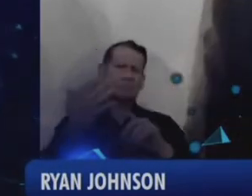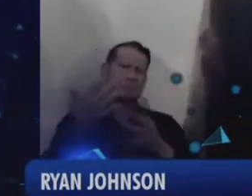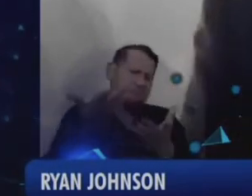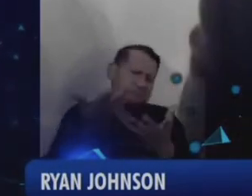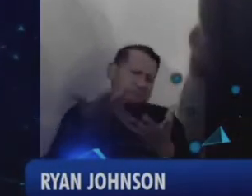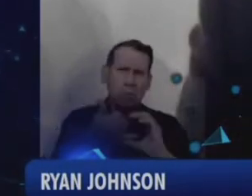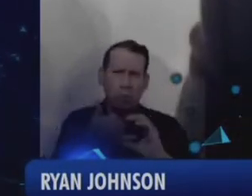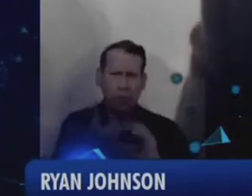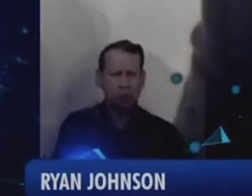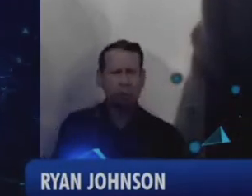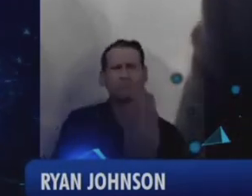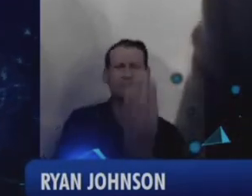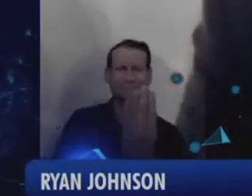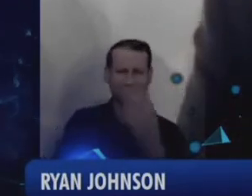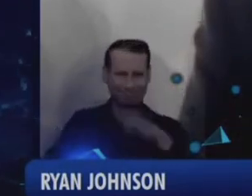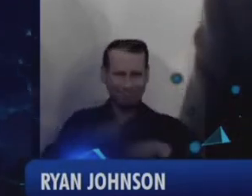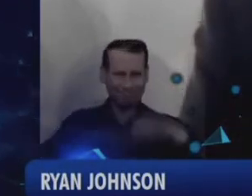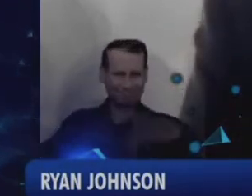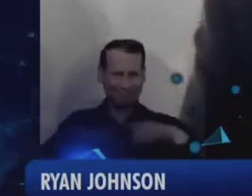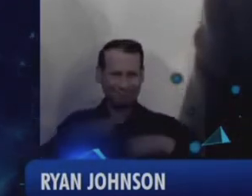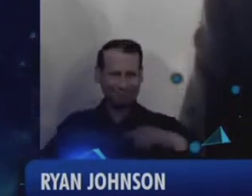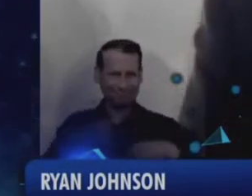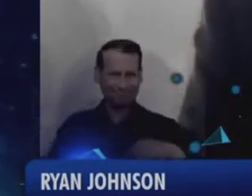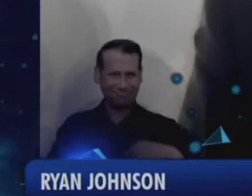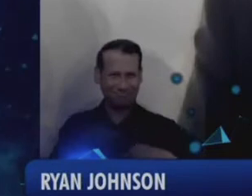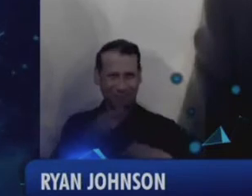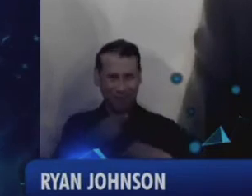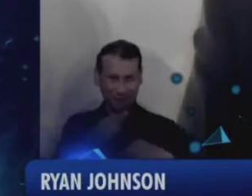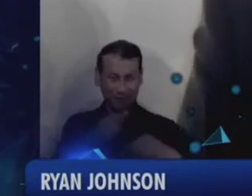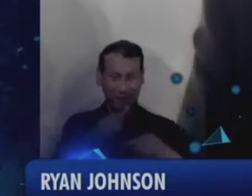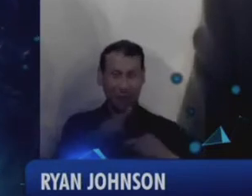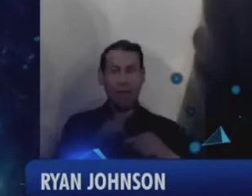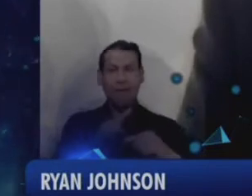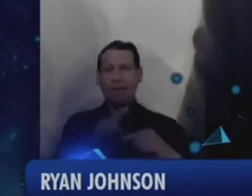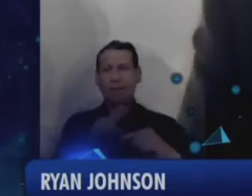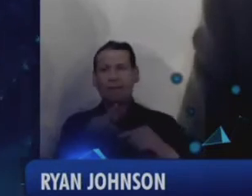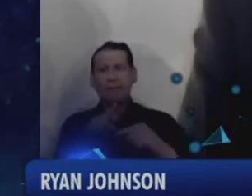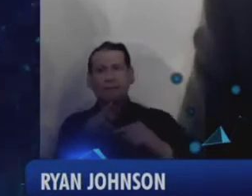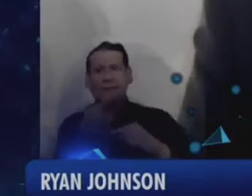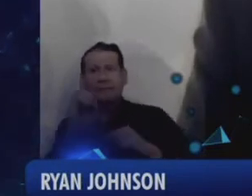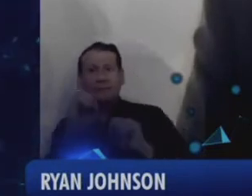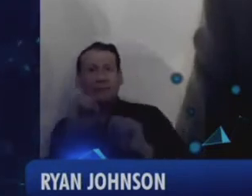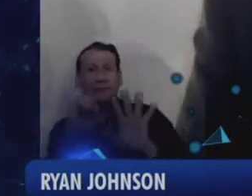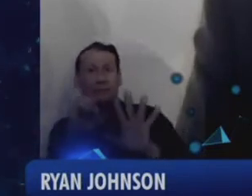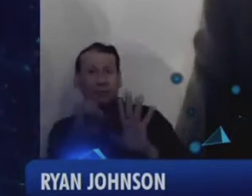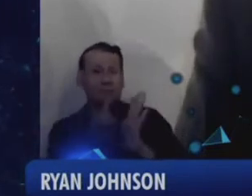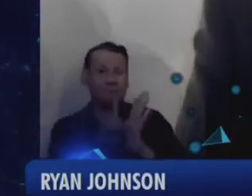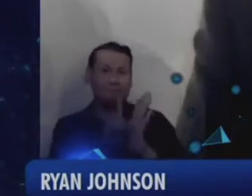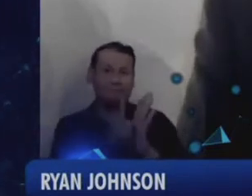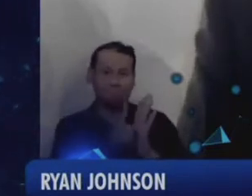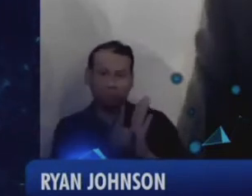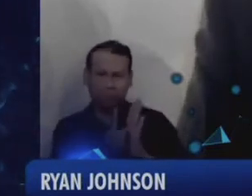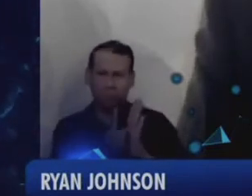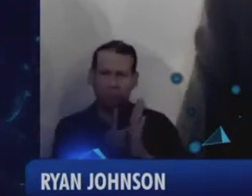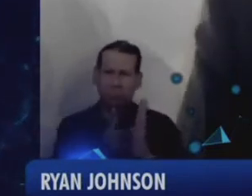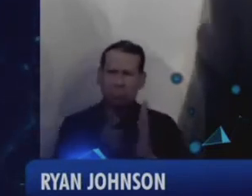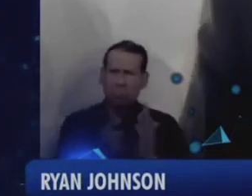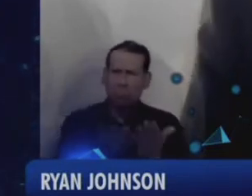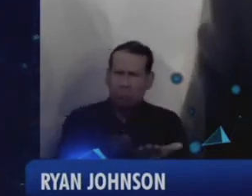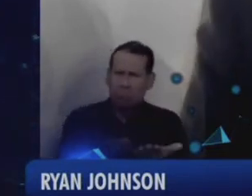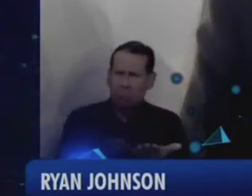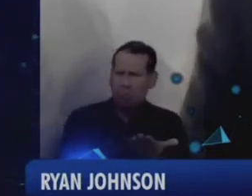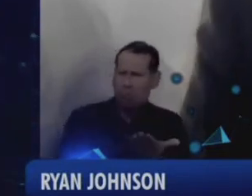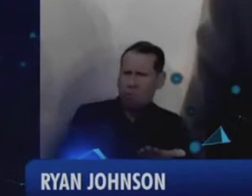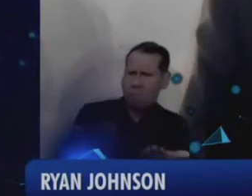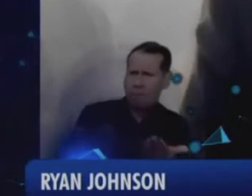la latencia de medio segundo no ha sido fundamental en comparación con lo que, o sea,